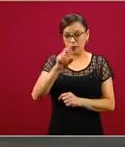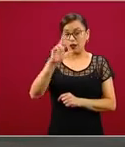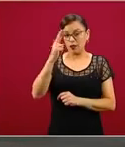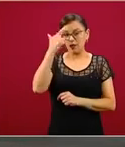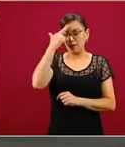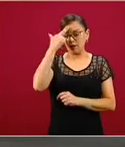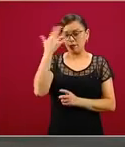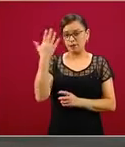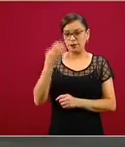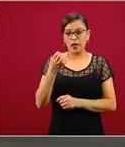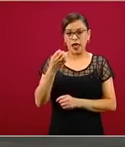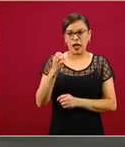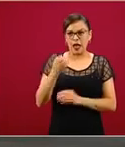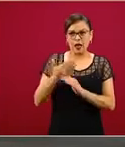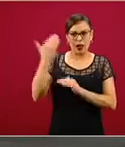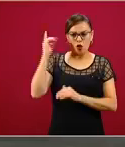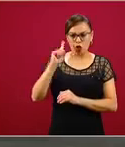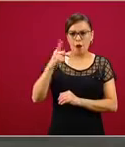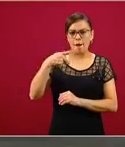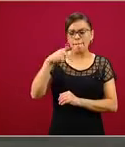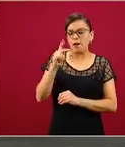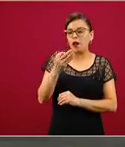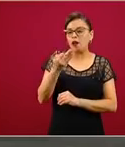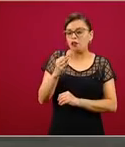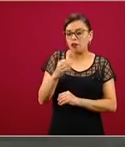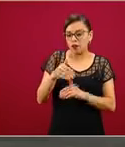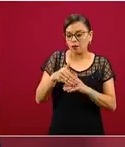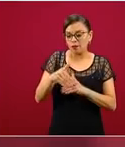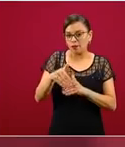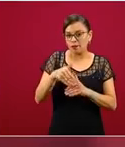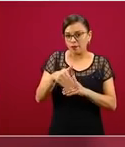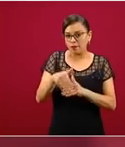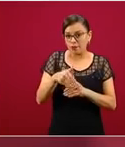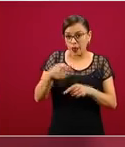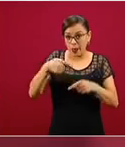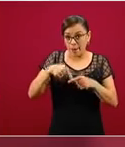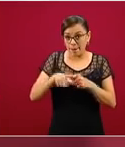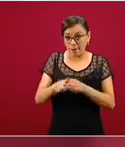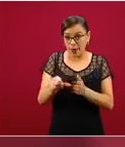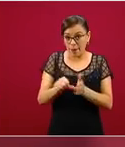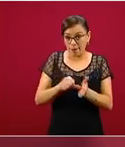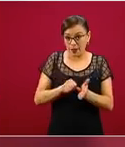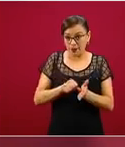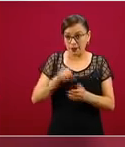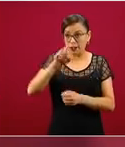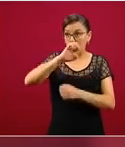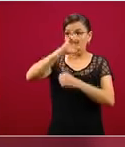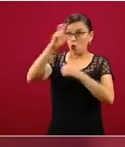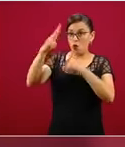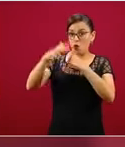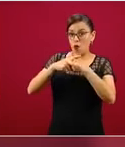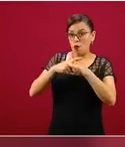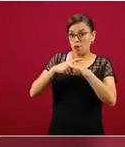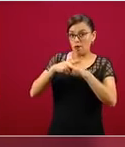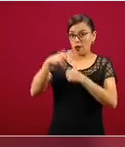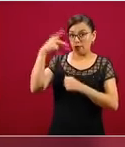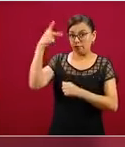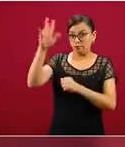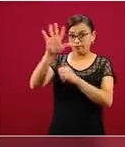no de enero, pero sí los primeros días de febrero, en Europa Occidental